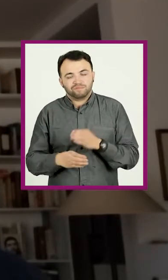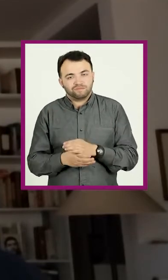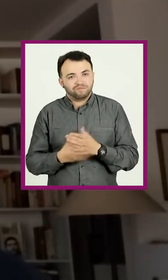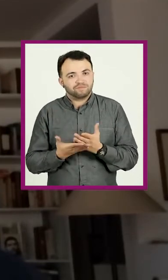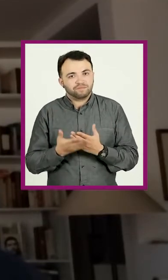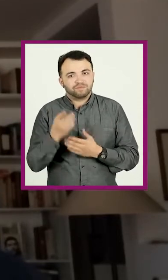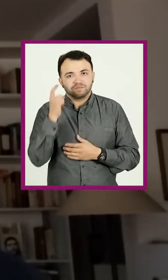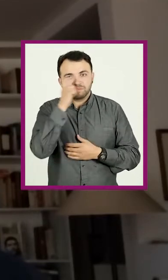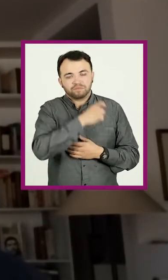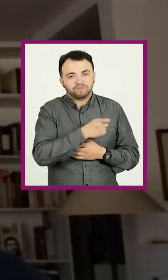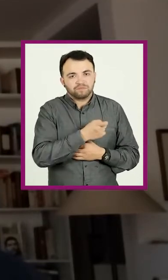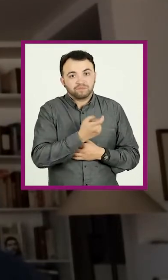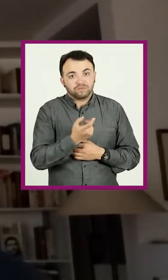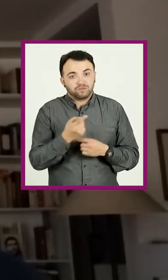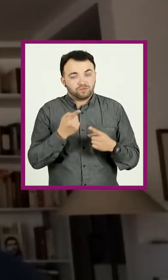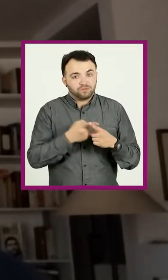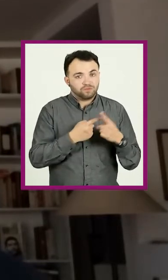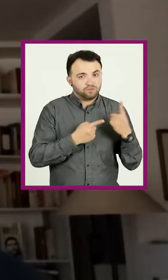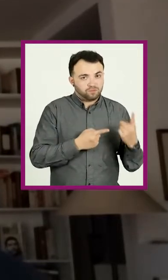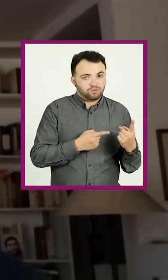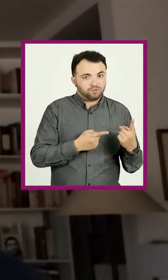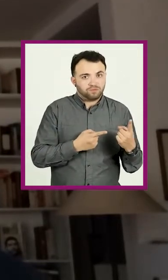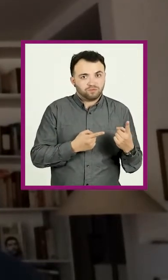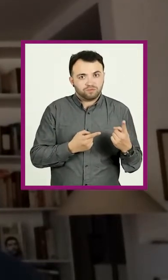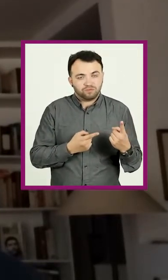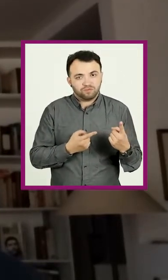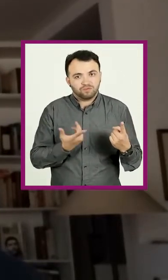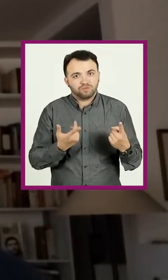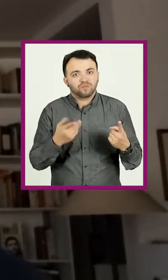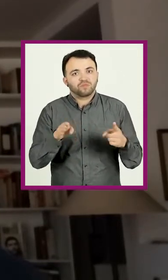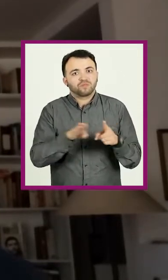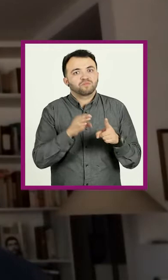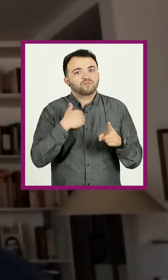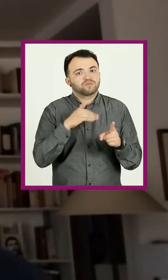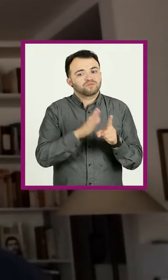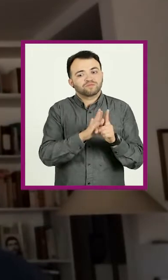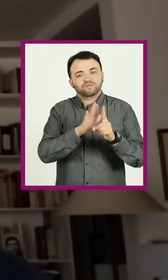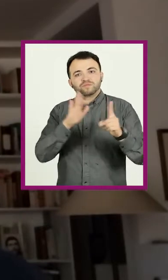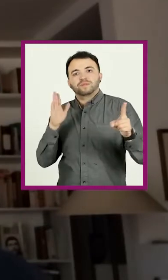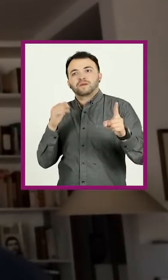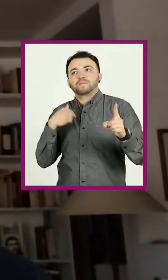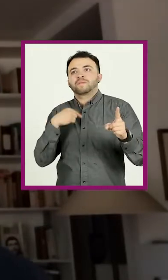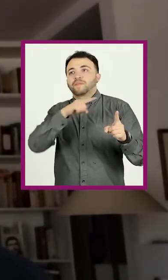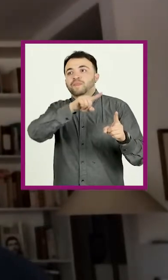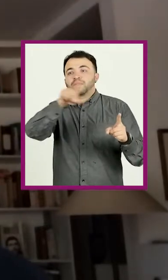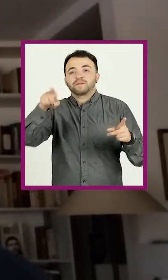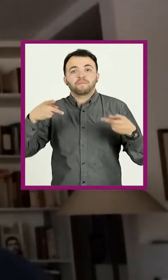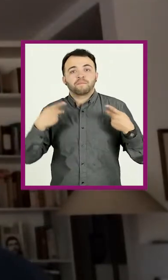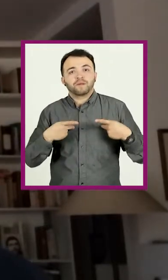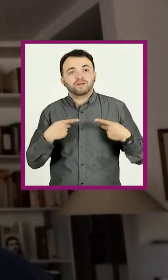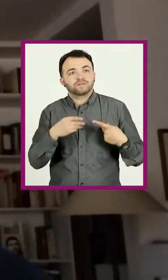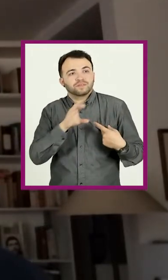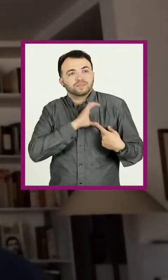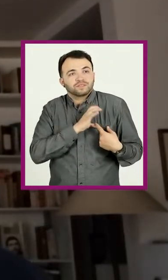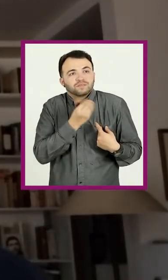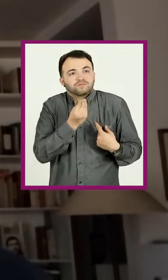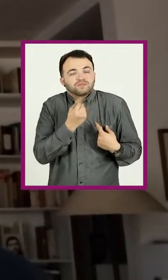dos cosas de manera muy señalada. Por una parte, el haberme